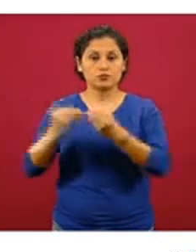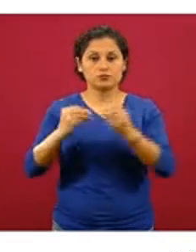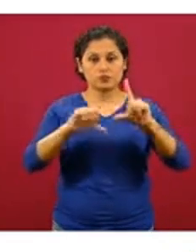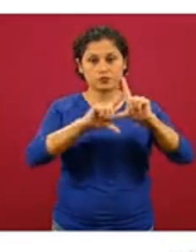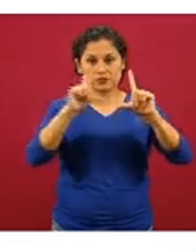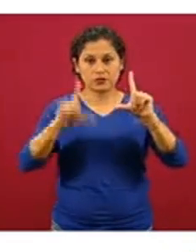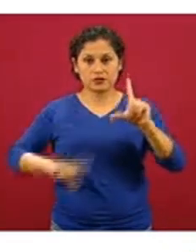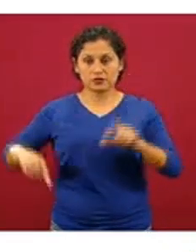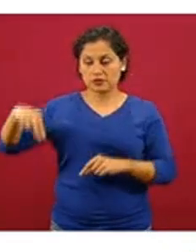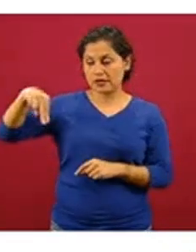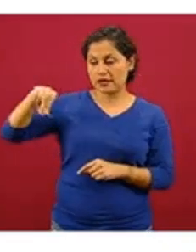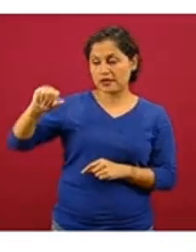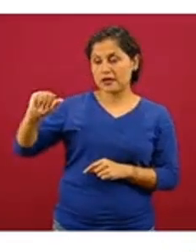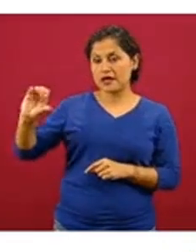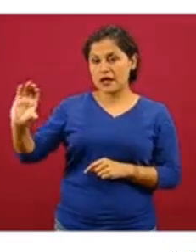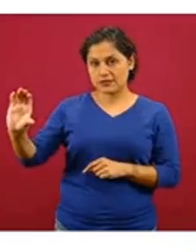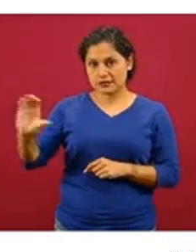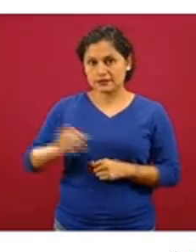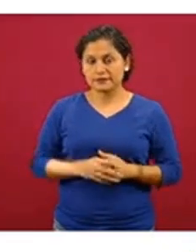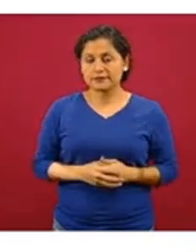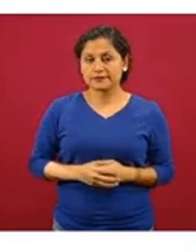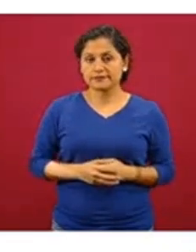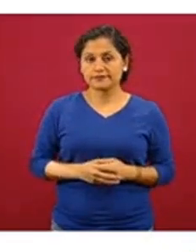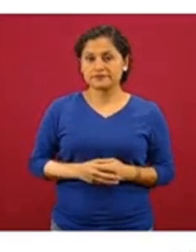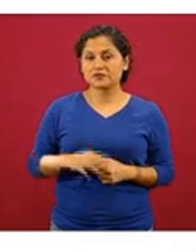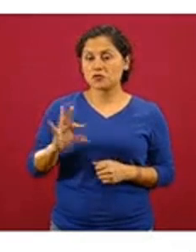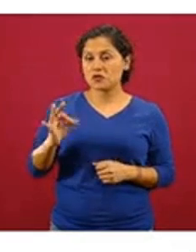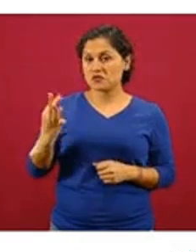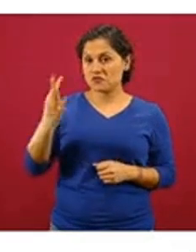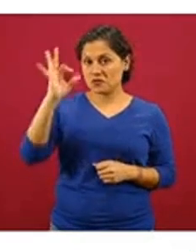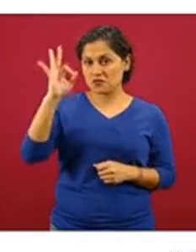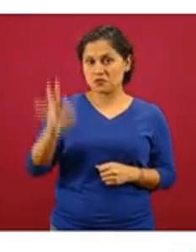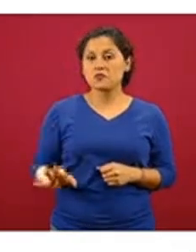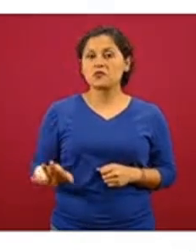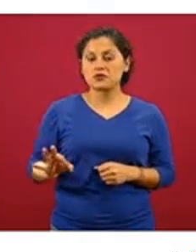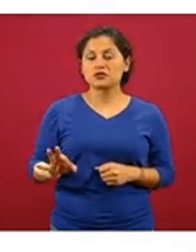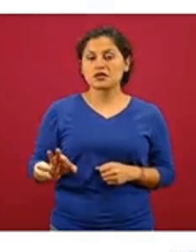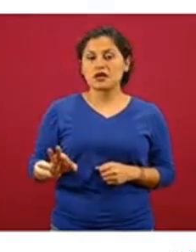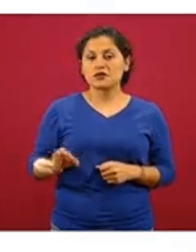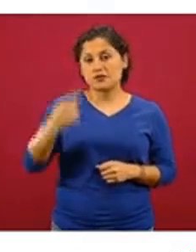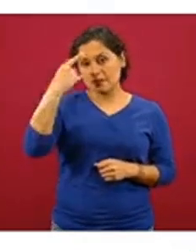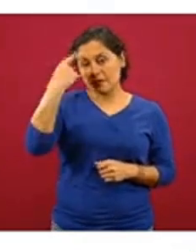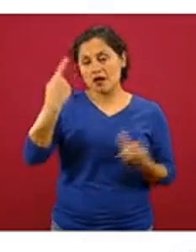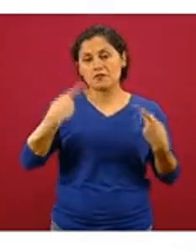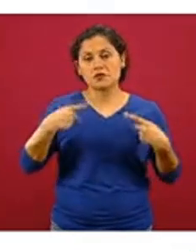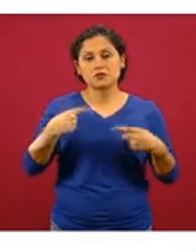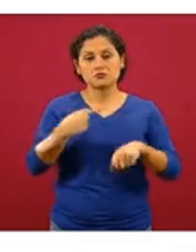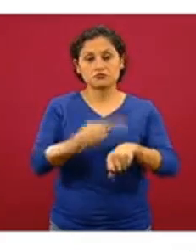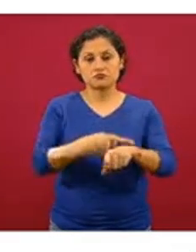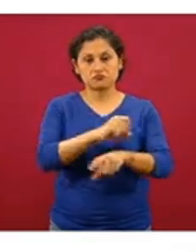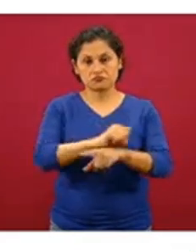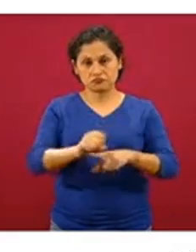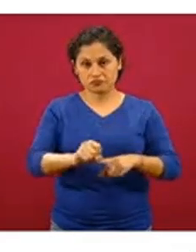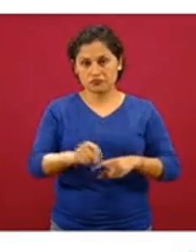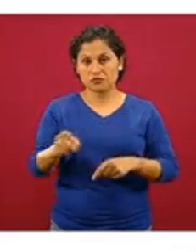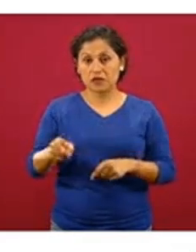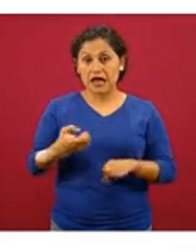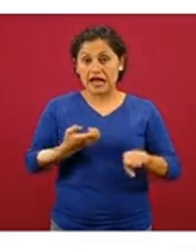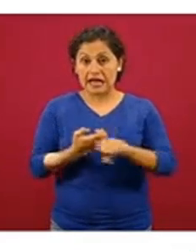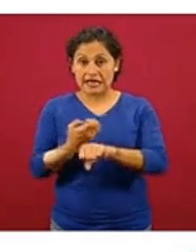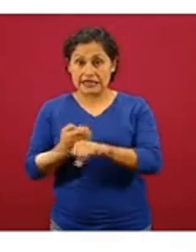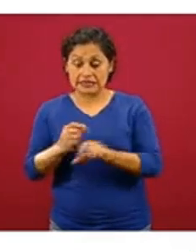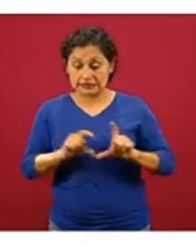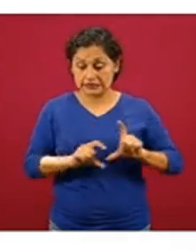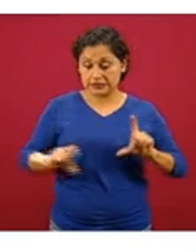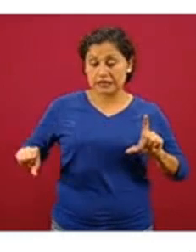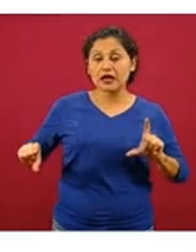letras NAC, 44% de ocupación en camas generales. Si lo queremos ver por entidad federativa, tenemos el Estado de México